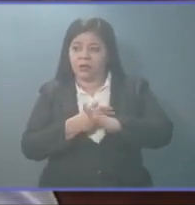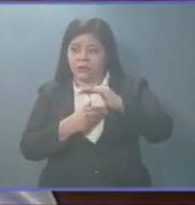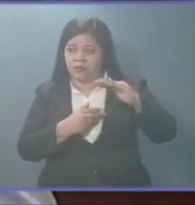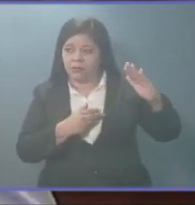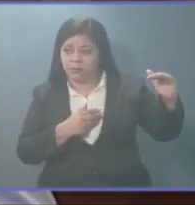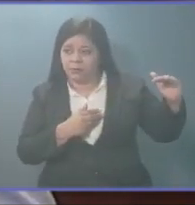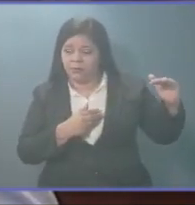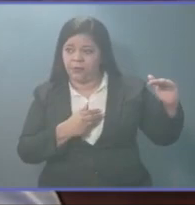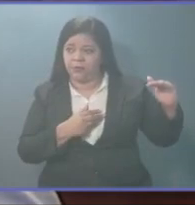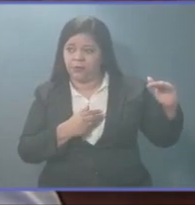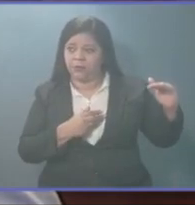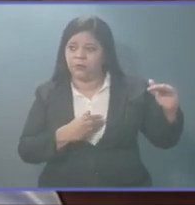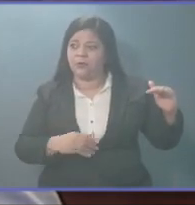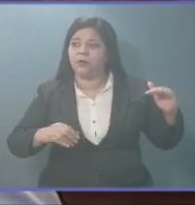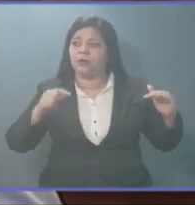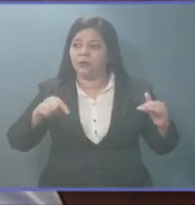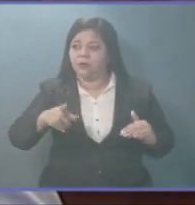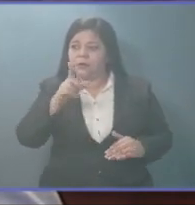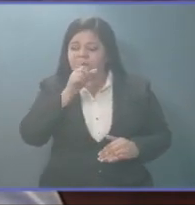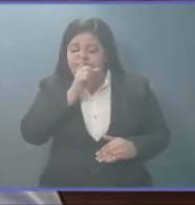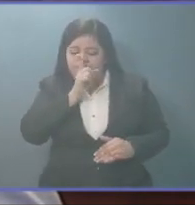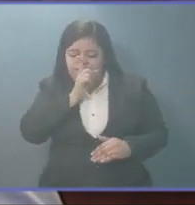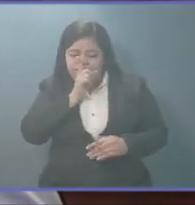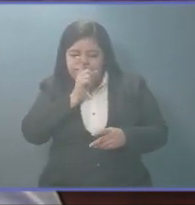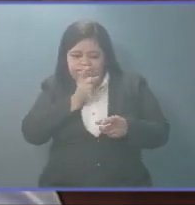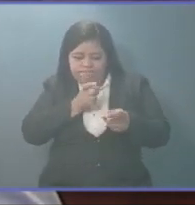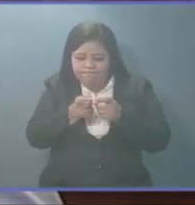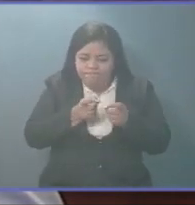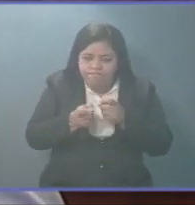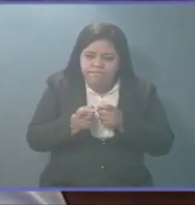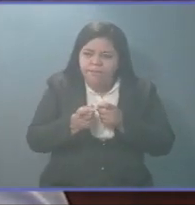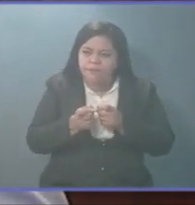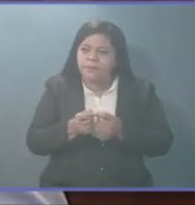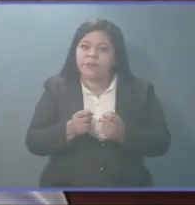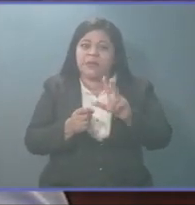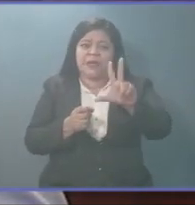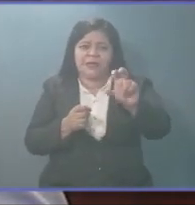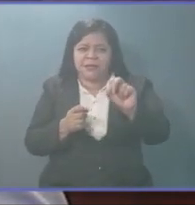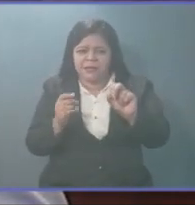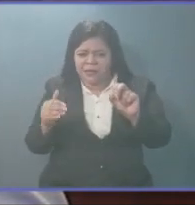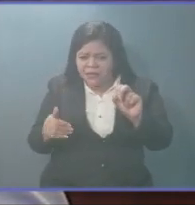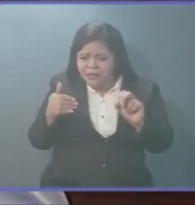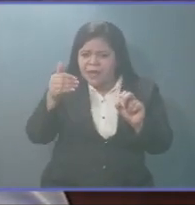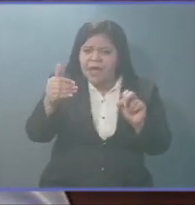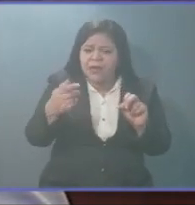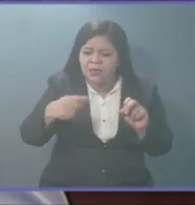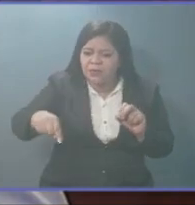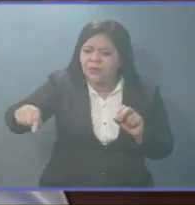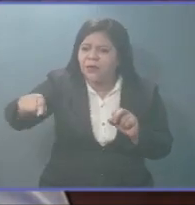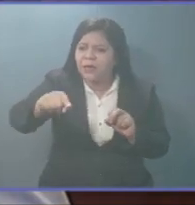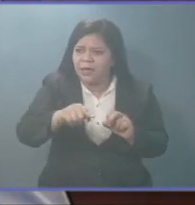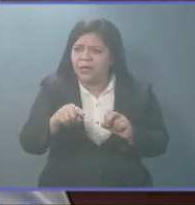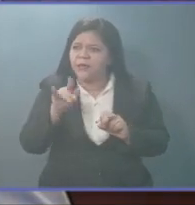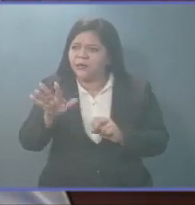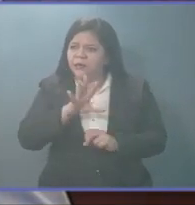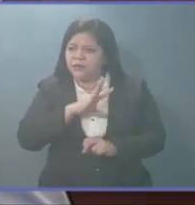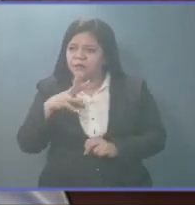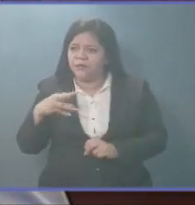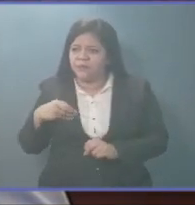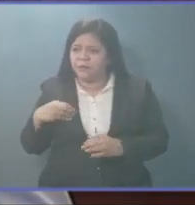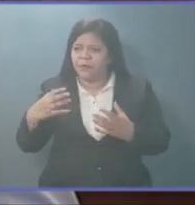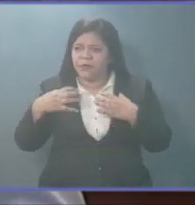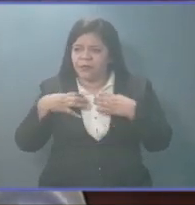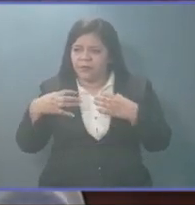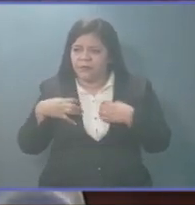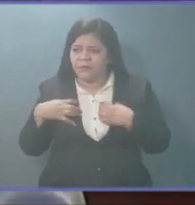tenemos. El silencio y la instrumentalización que por 30 años ellos y las víctimas y sus familiares vivieron